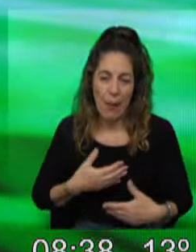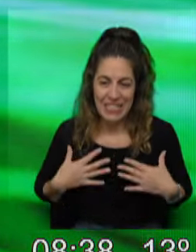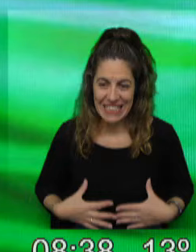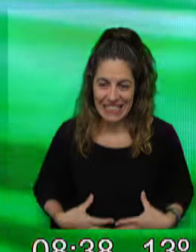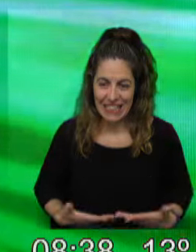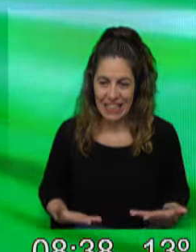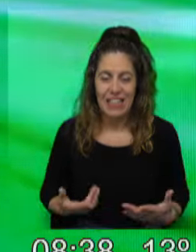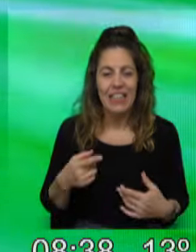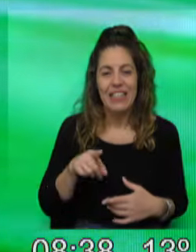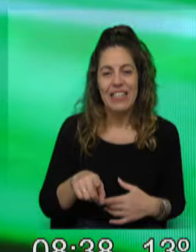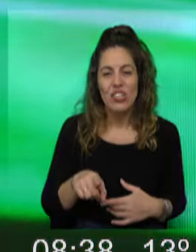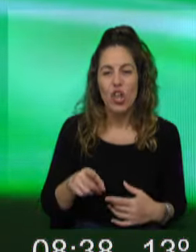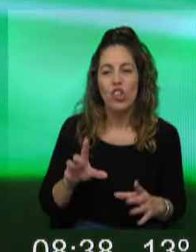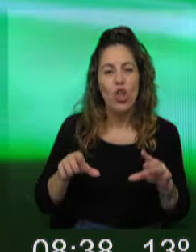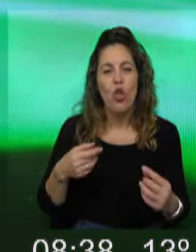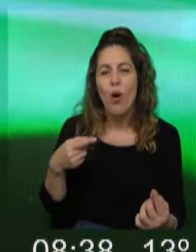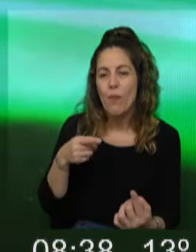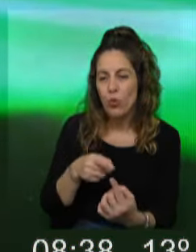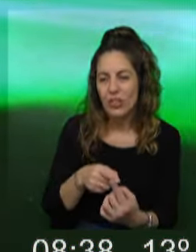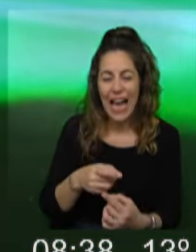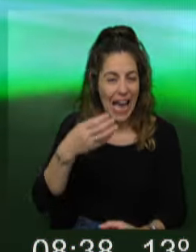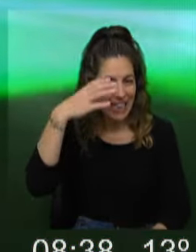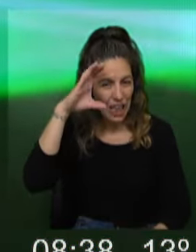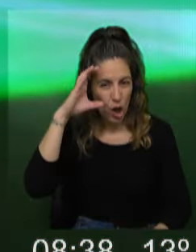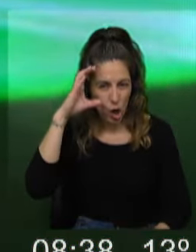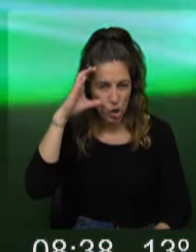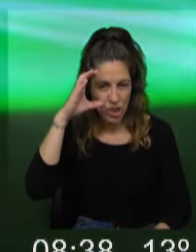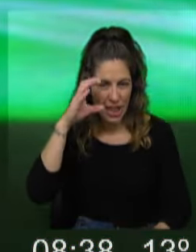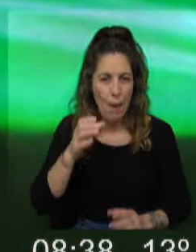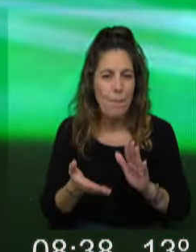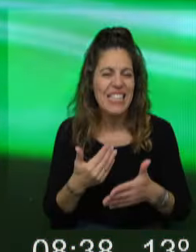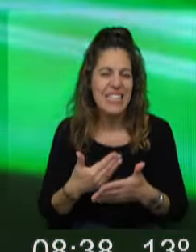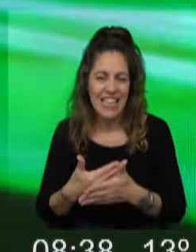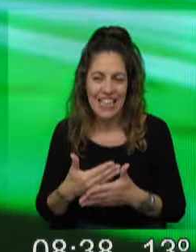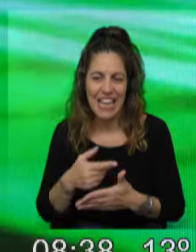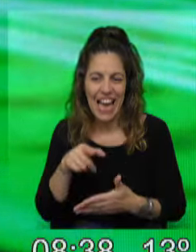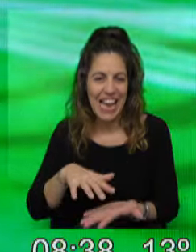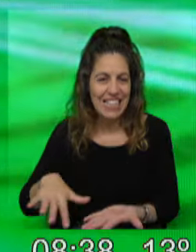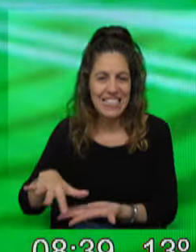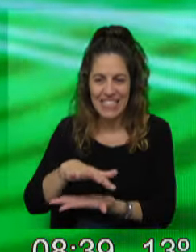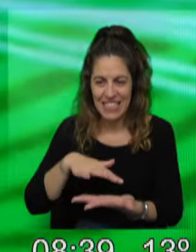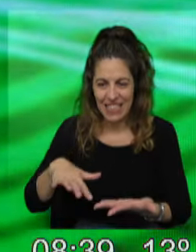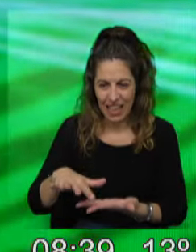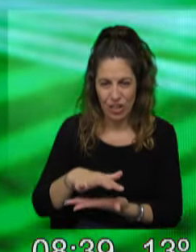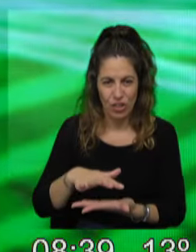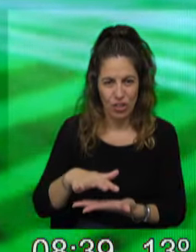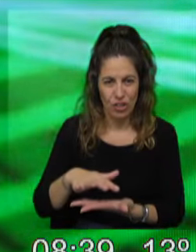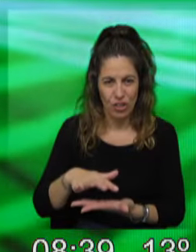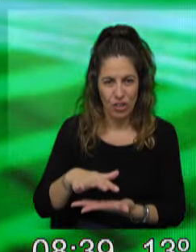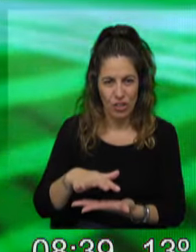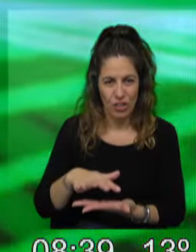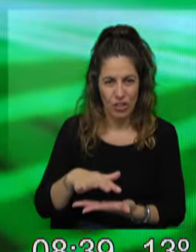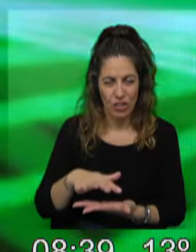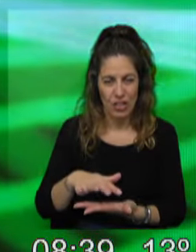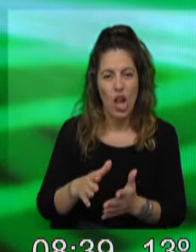sentido todo apuntar que Carolina cose está más cercana a ese escenario en que que